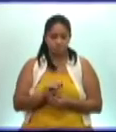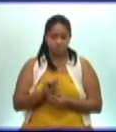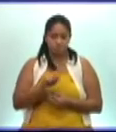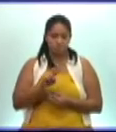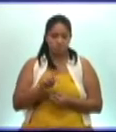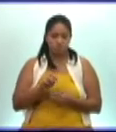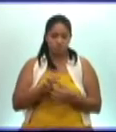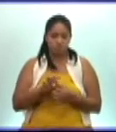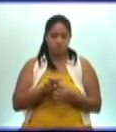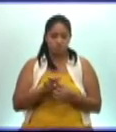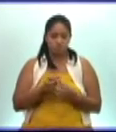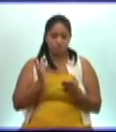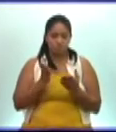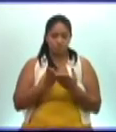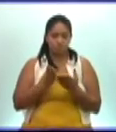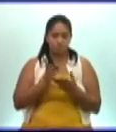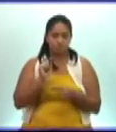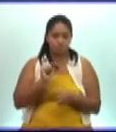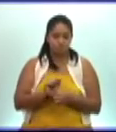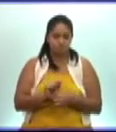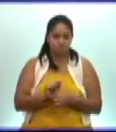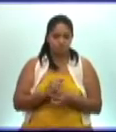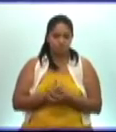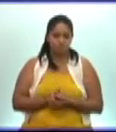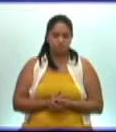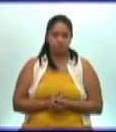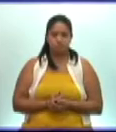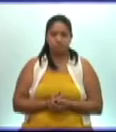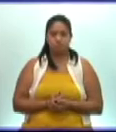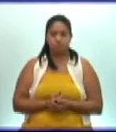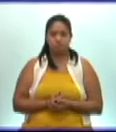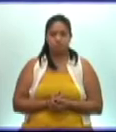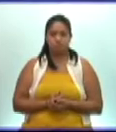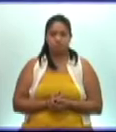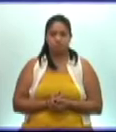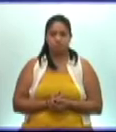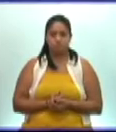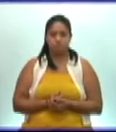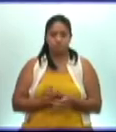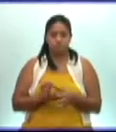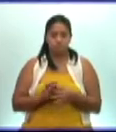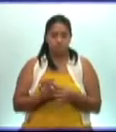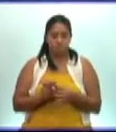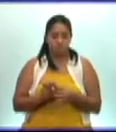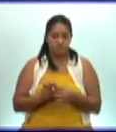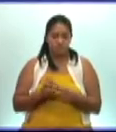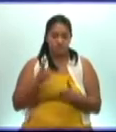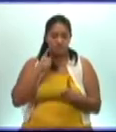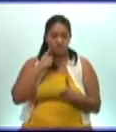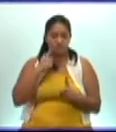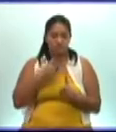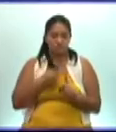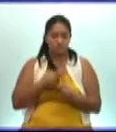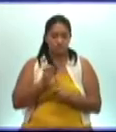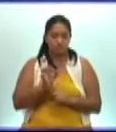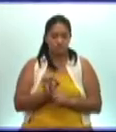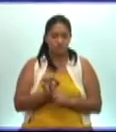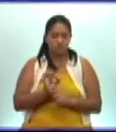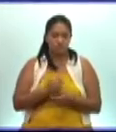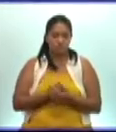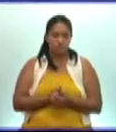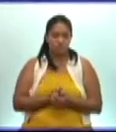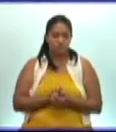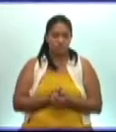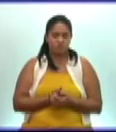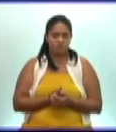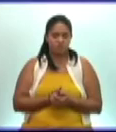también al estudio de este fenómeno. En particular, en el grado haremos referencia a las zonas en